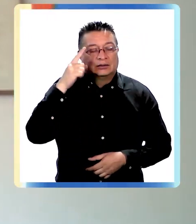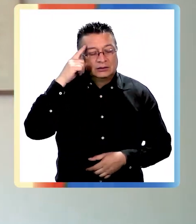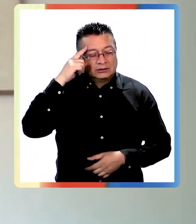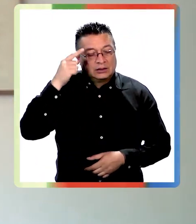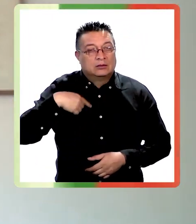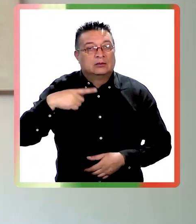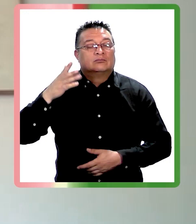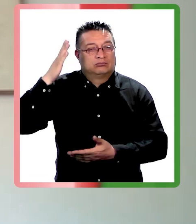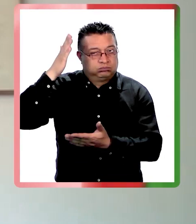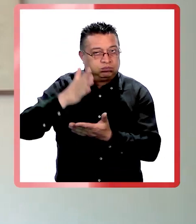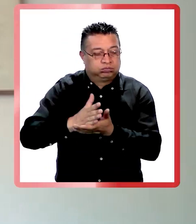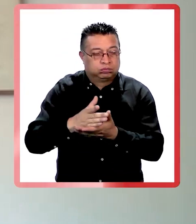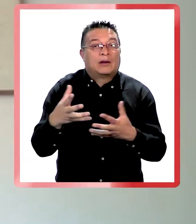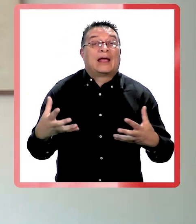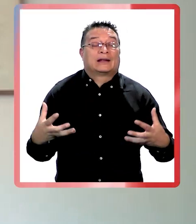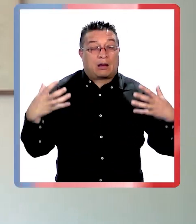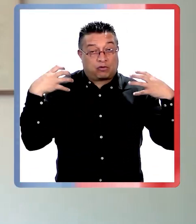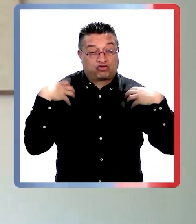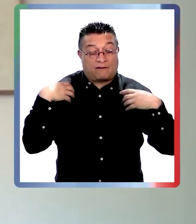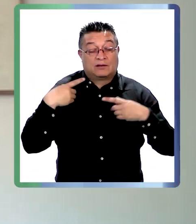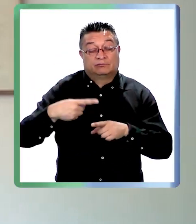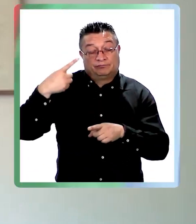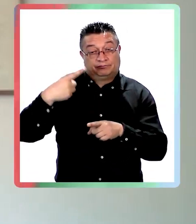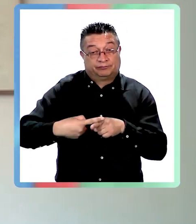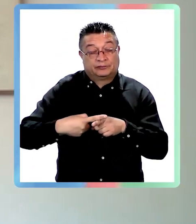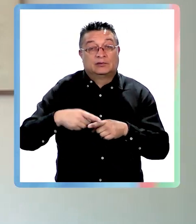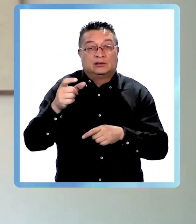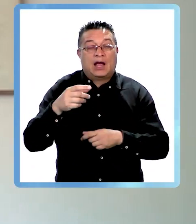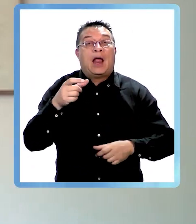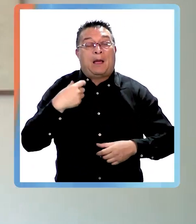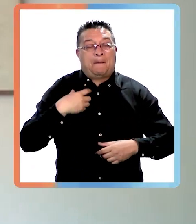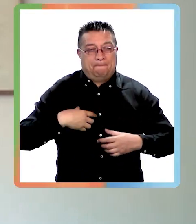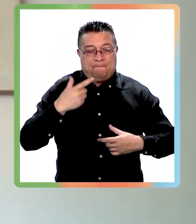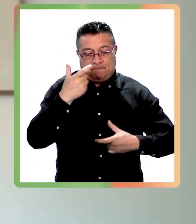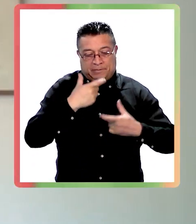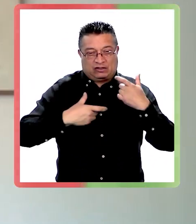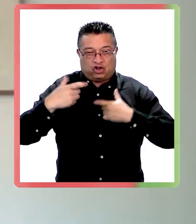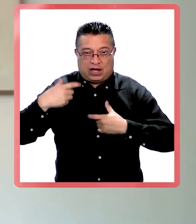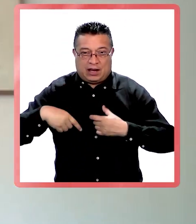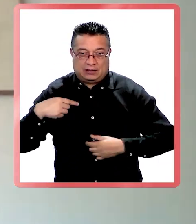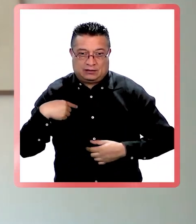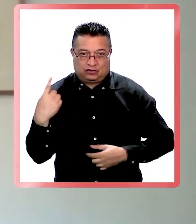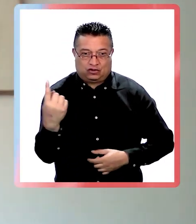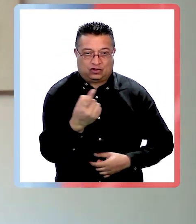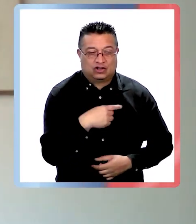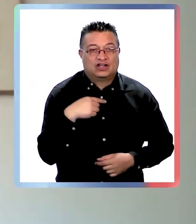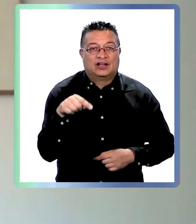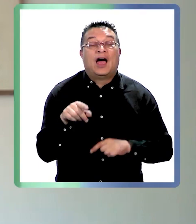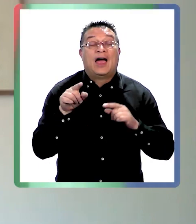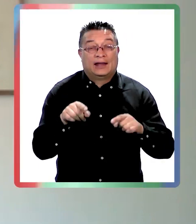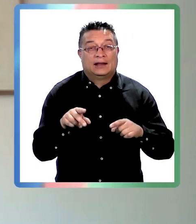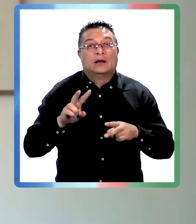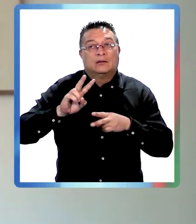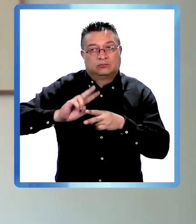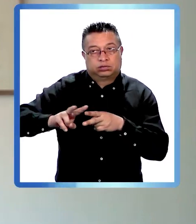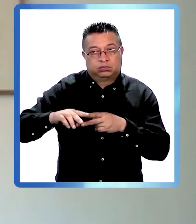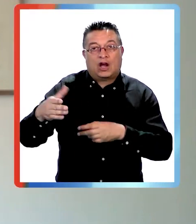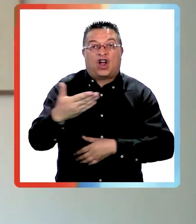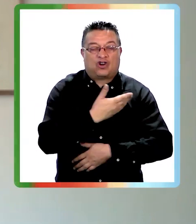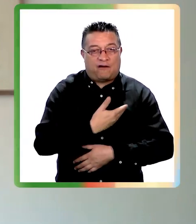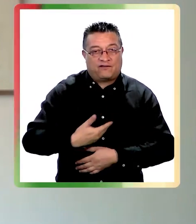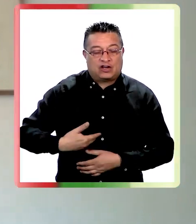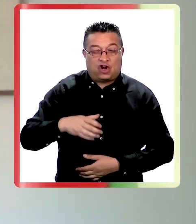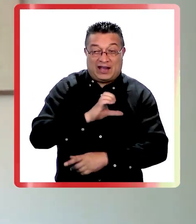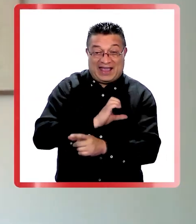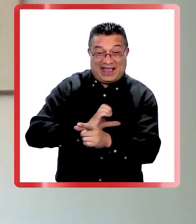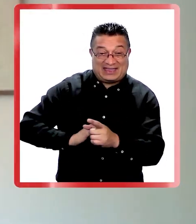cuyo mandato hace corresponsable de la seguridad a los ciudadanos. Entonces, hay un arreglo entre el